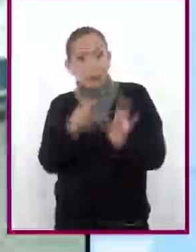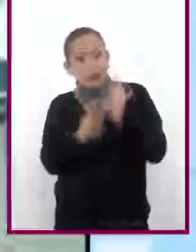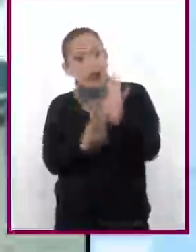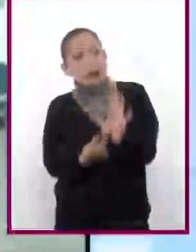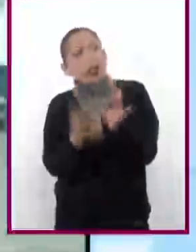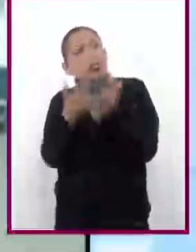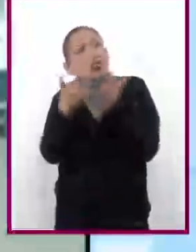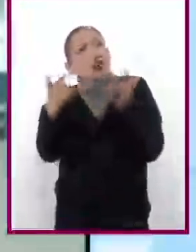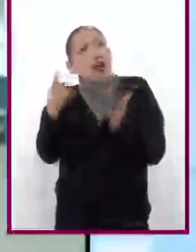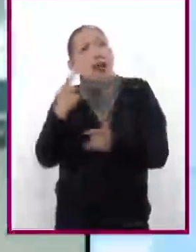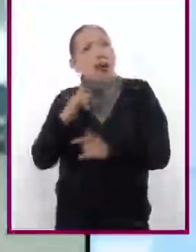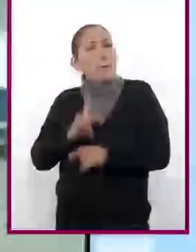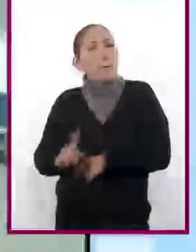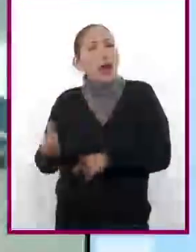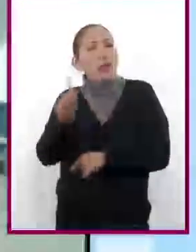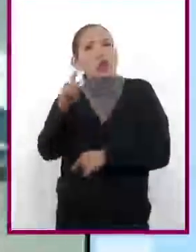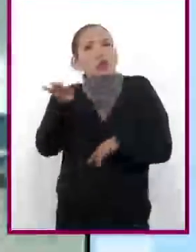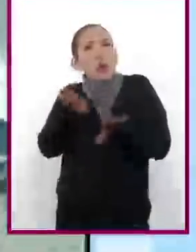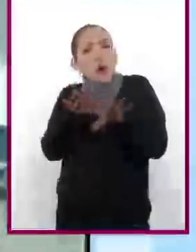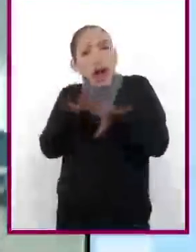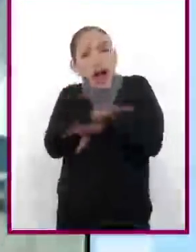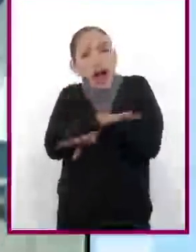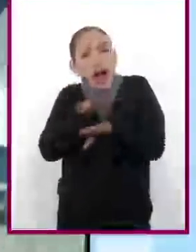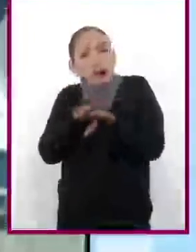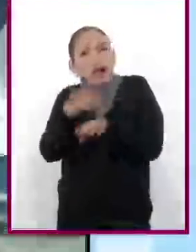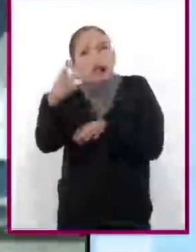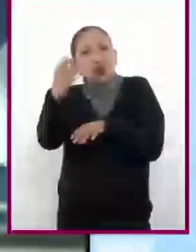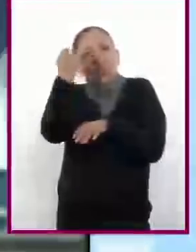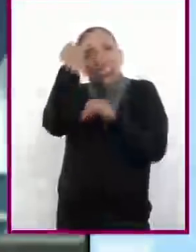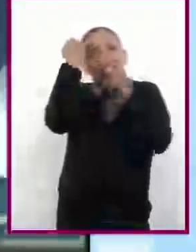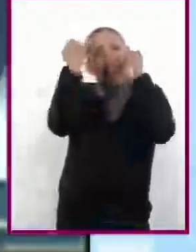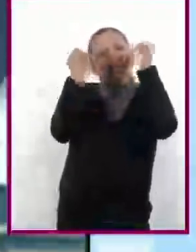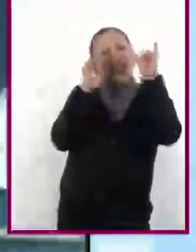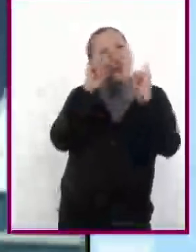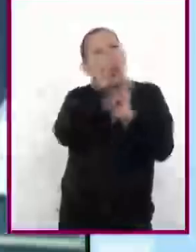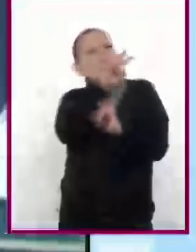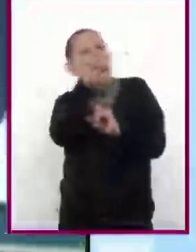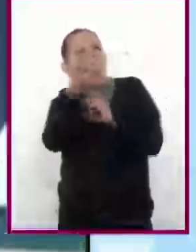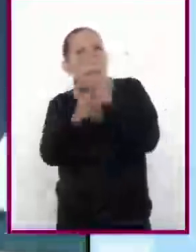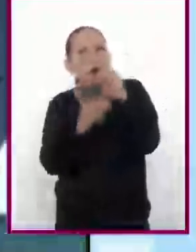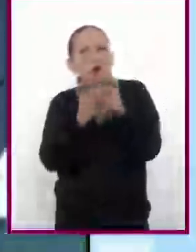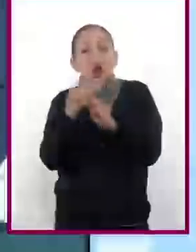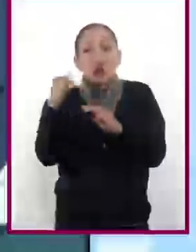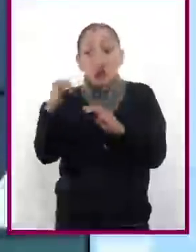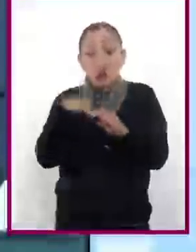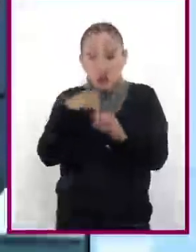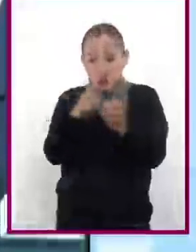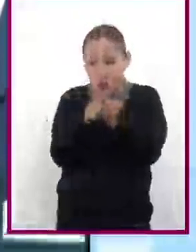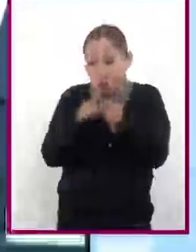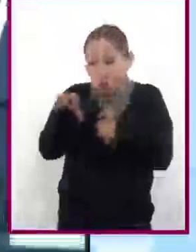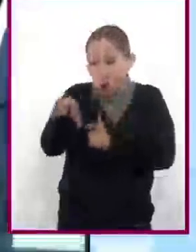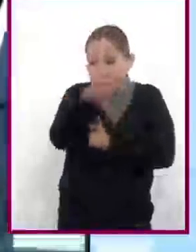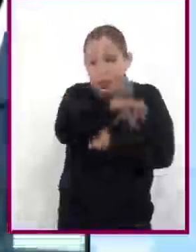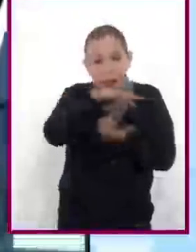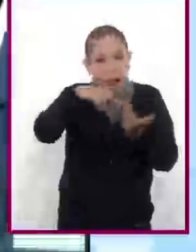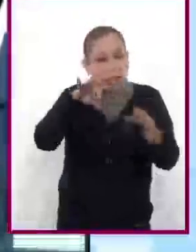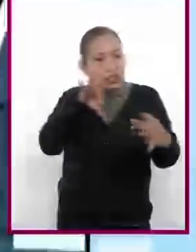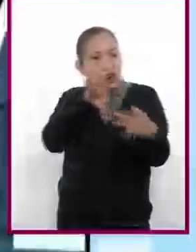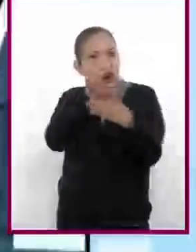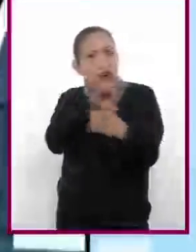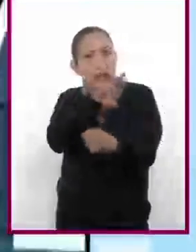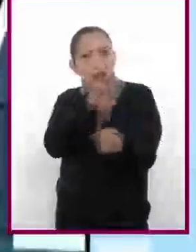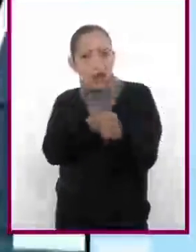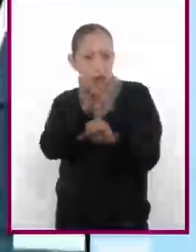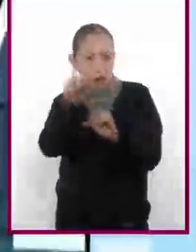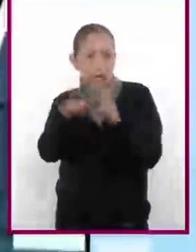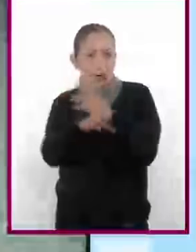de los pueblos, su transformación, su cosmovisión, sus instituciones y formas de relacionarse con la naturaleza,